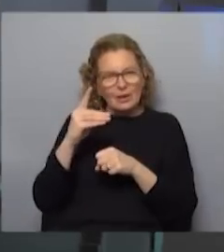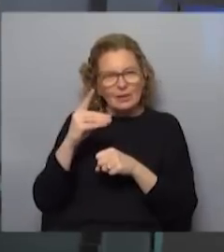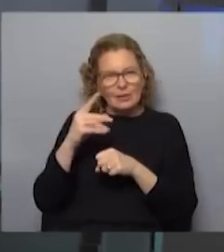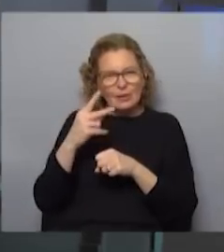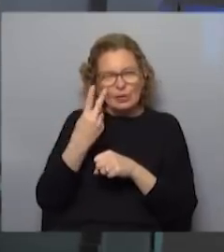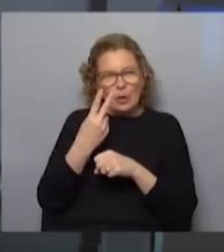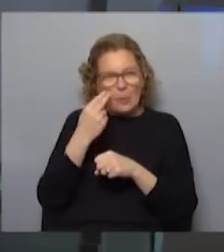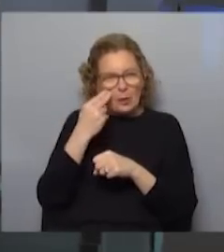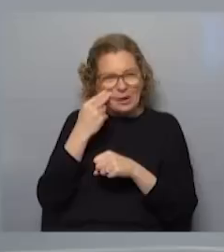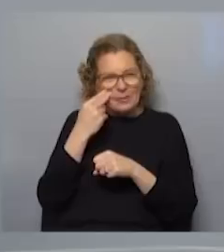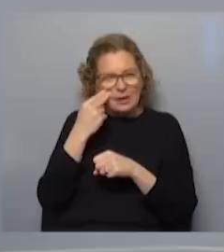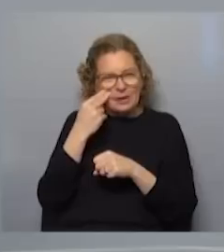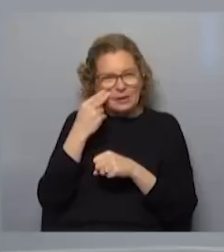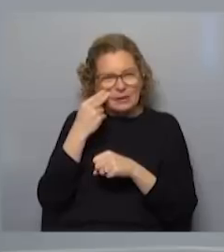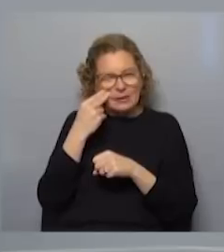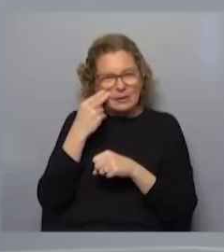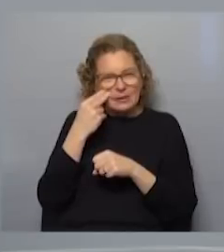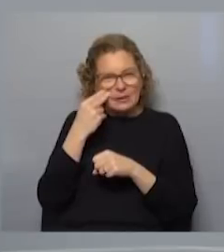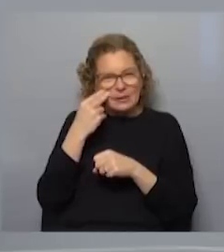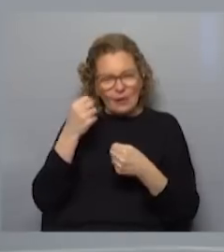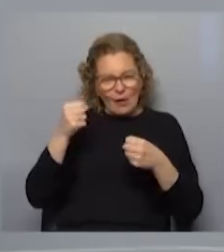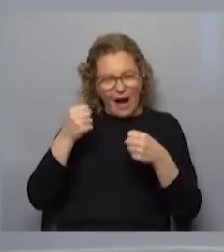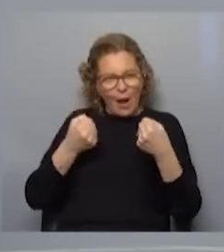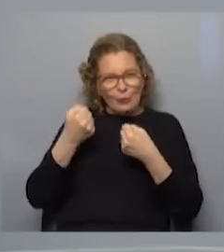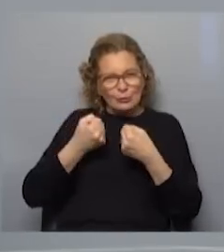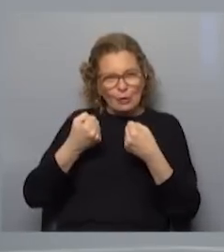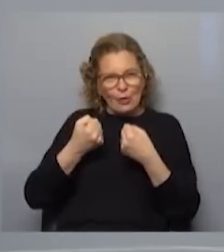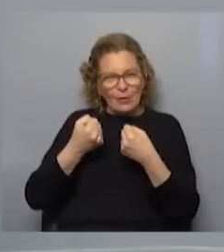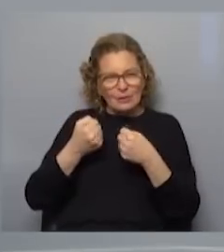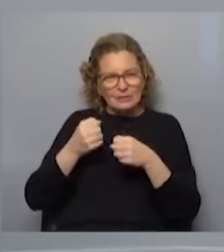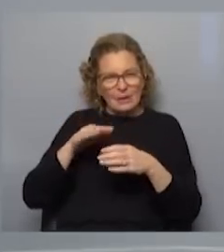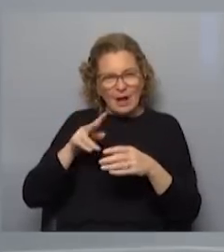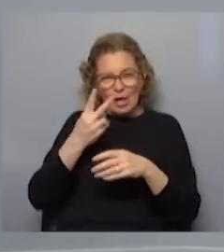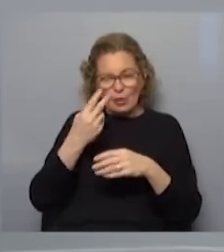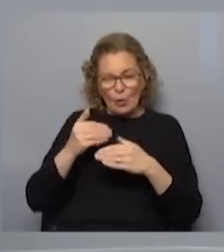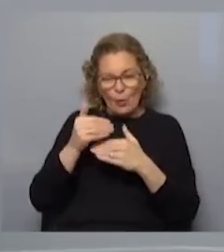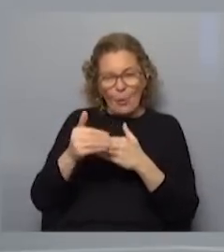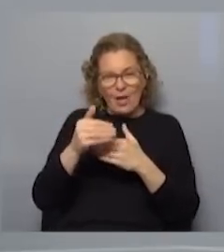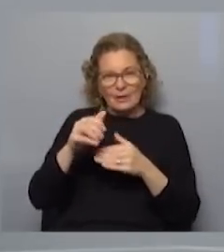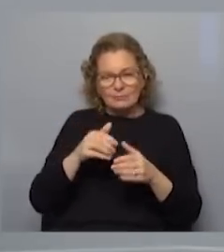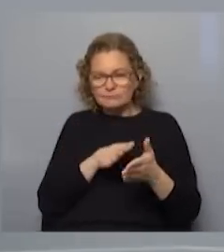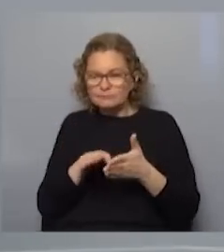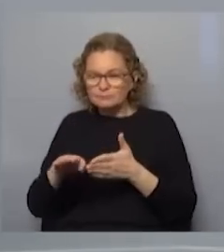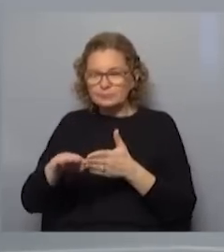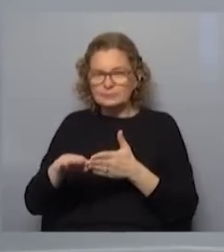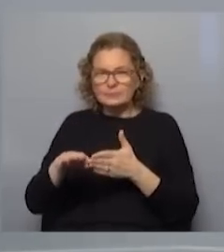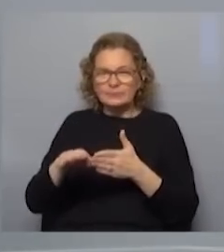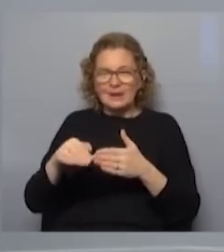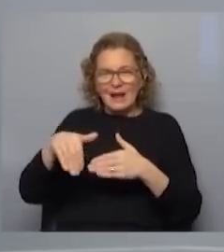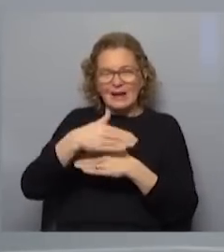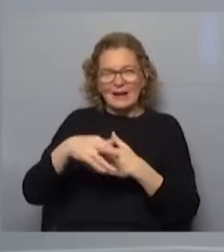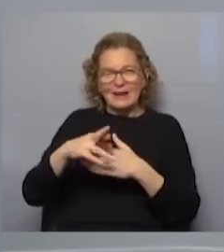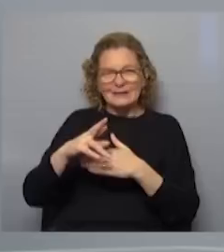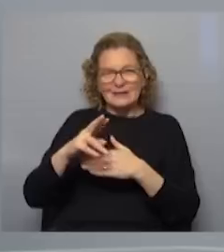dos atentados le vuelan su viejo fusca que estaba estacionado a dos cuadras de la avenida Rivera los restos